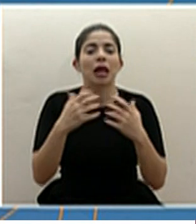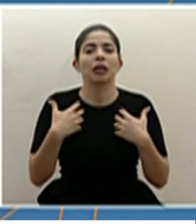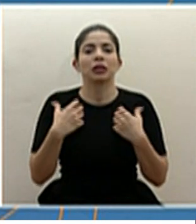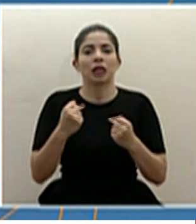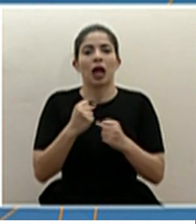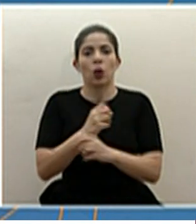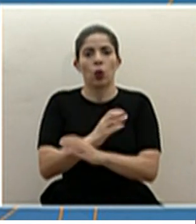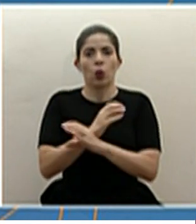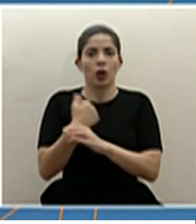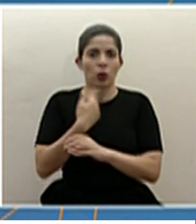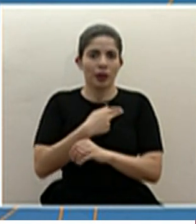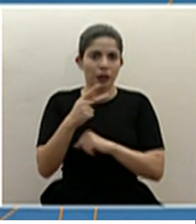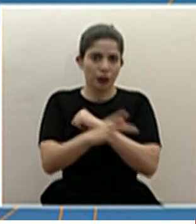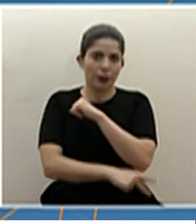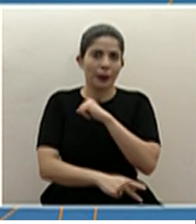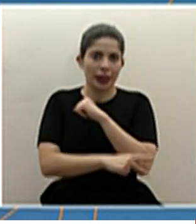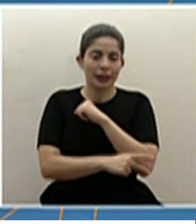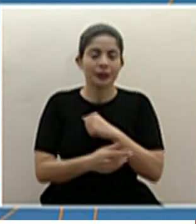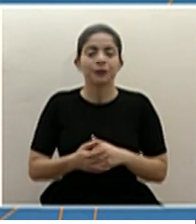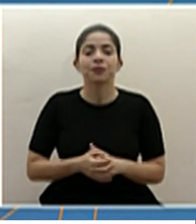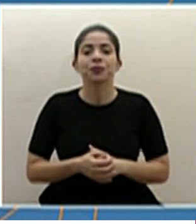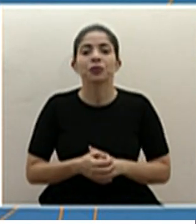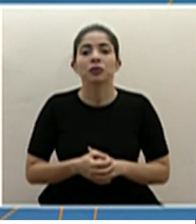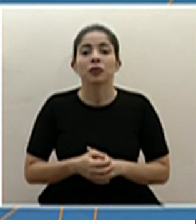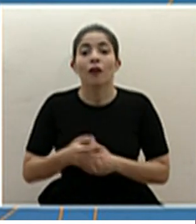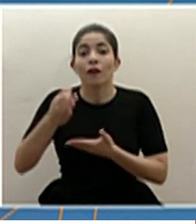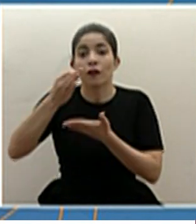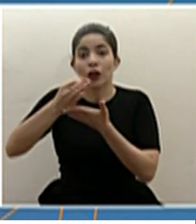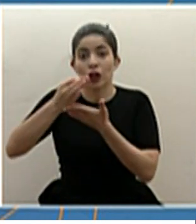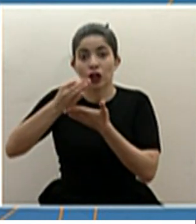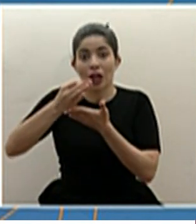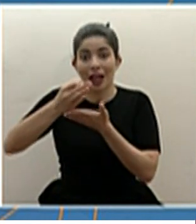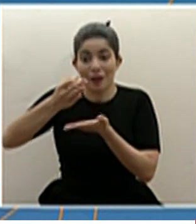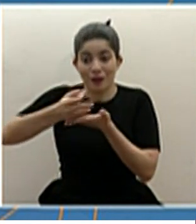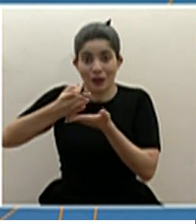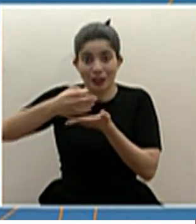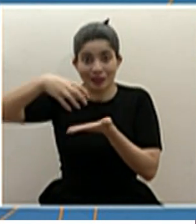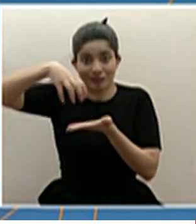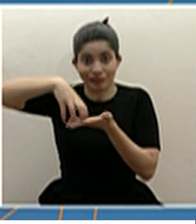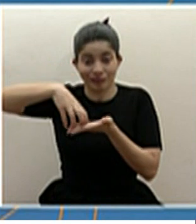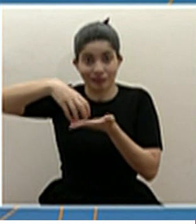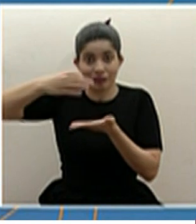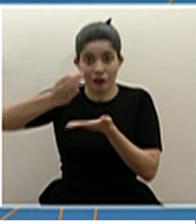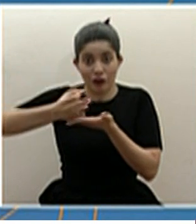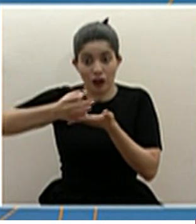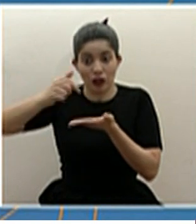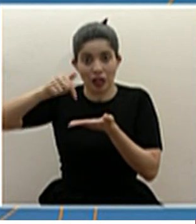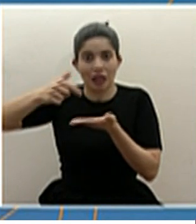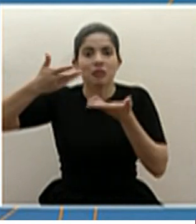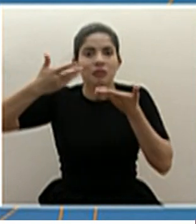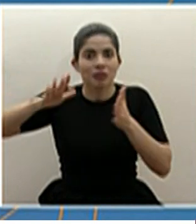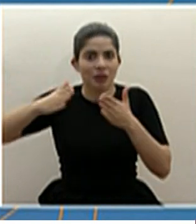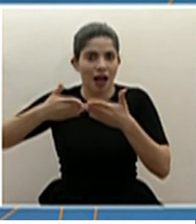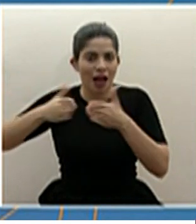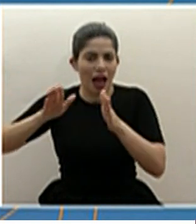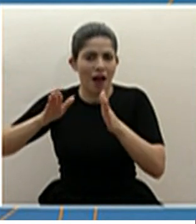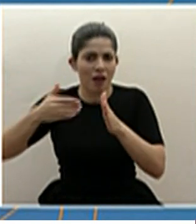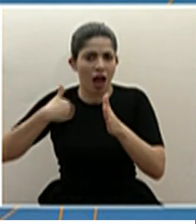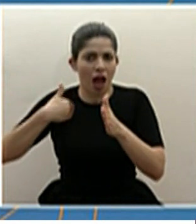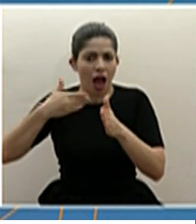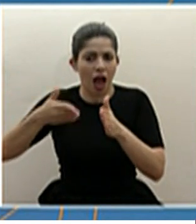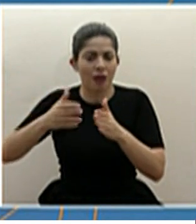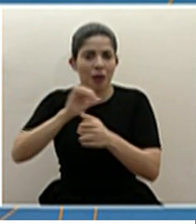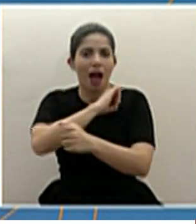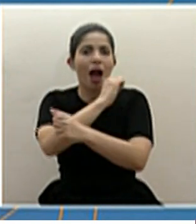país. Se ingresa en la frontera, en los puestos fronterizos que ya han sido abiertos y habilitados